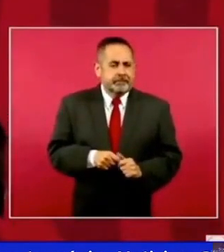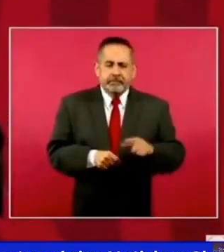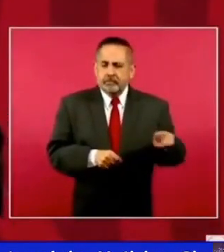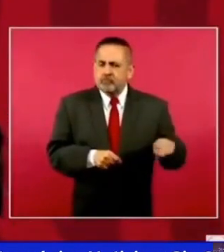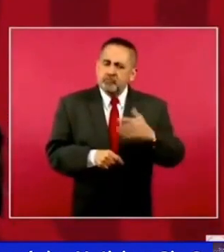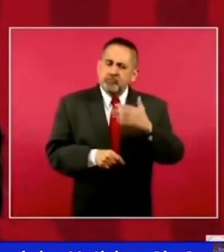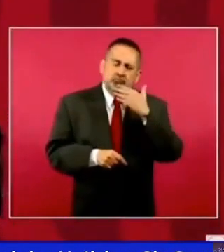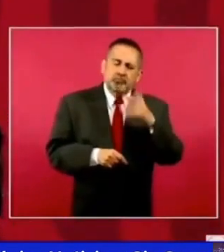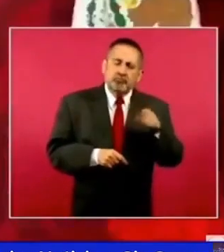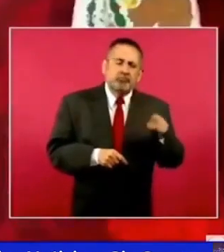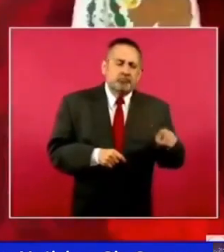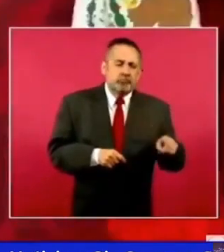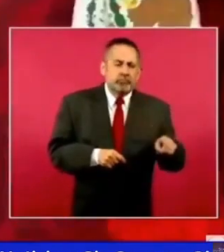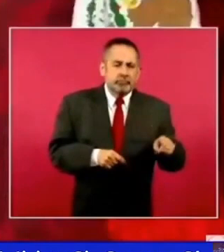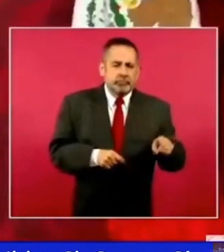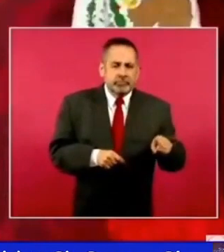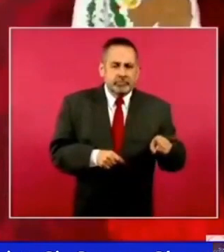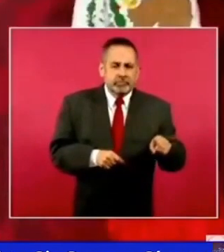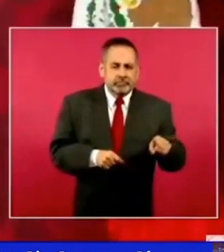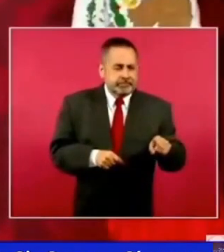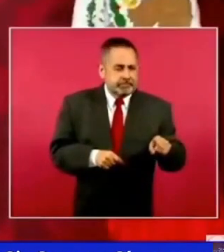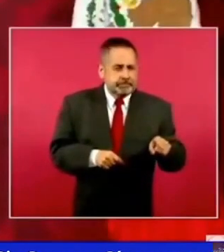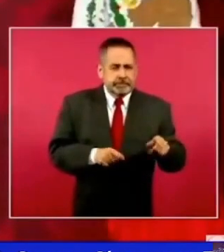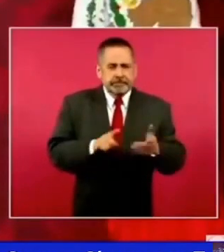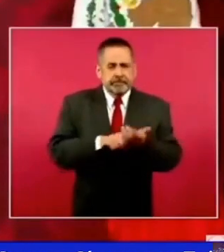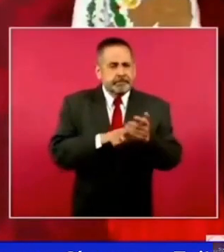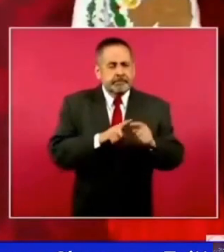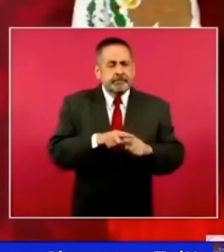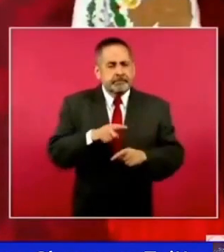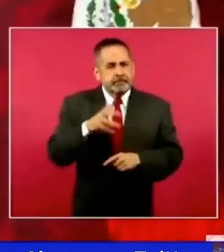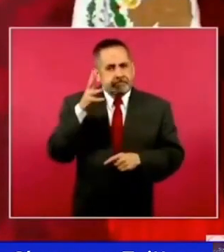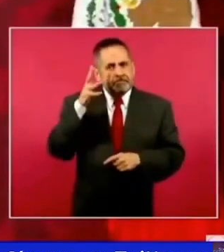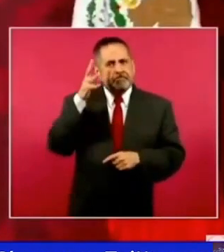perspectivas, el futuro.